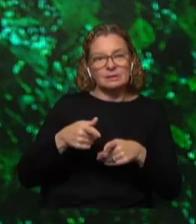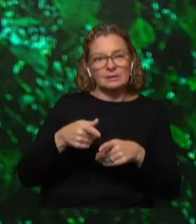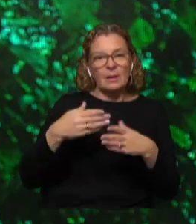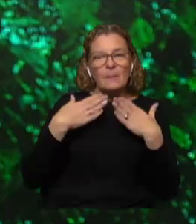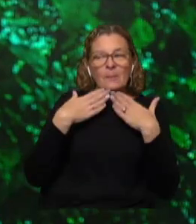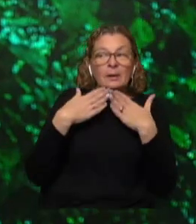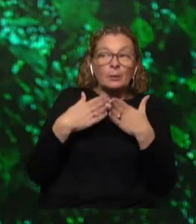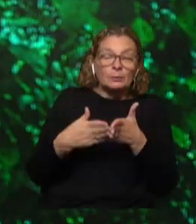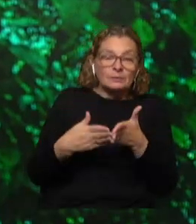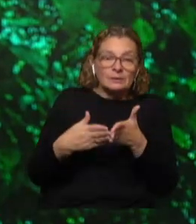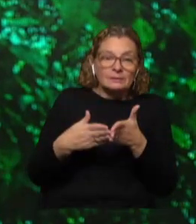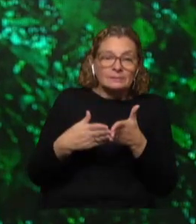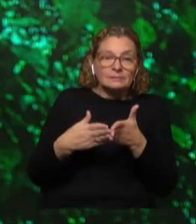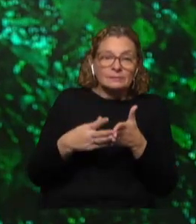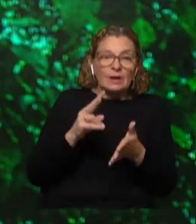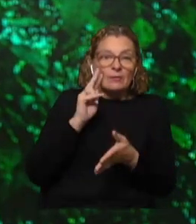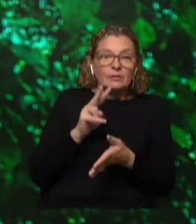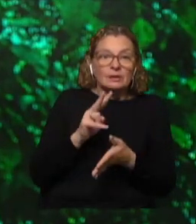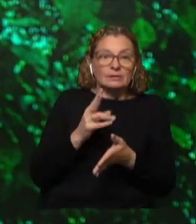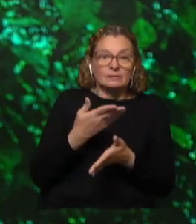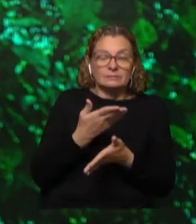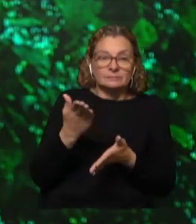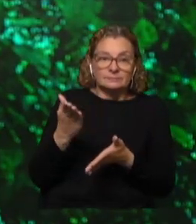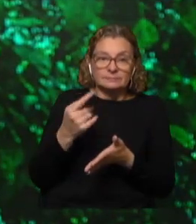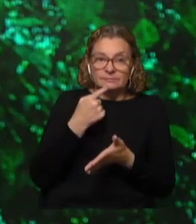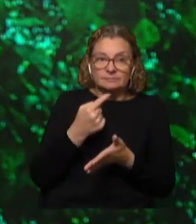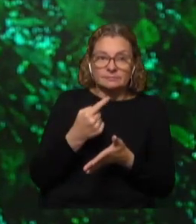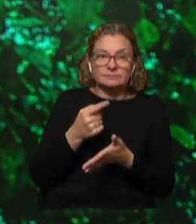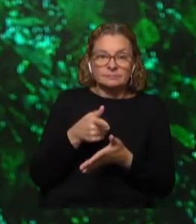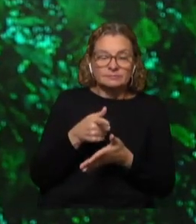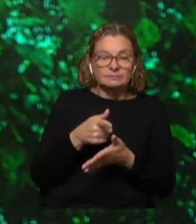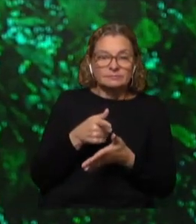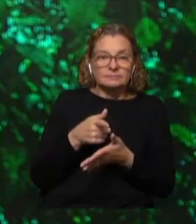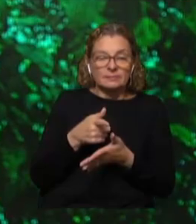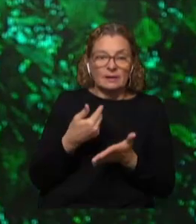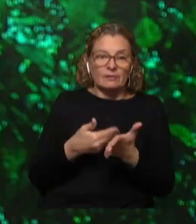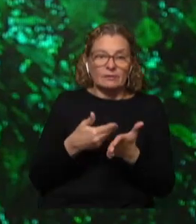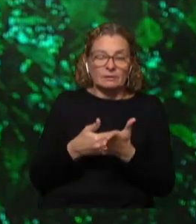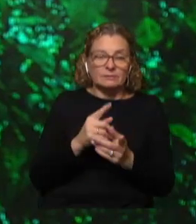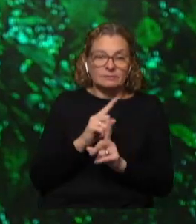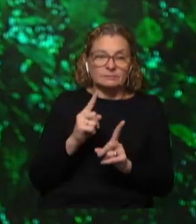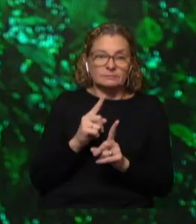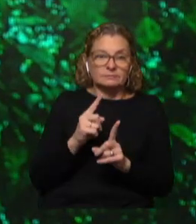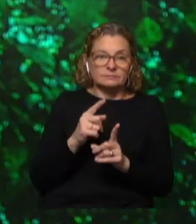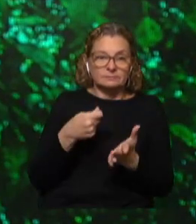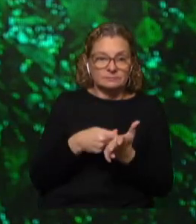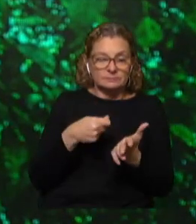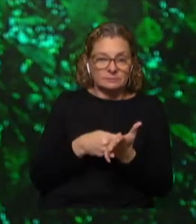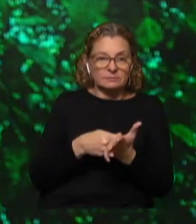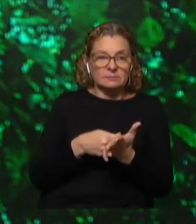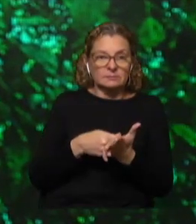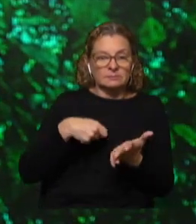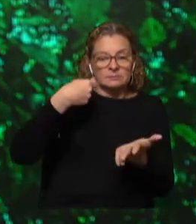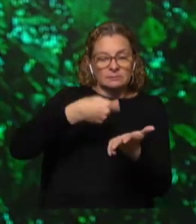pregunta... Quienes nos están viendo considerarán a ver si es insuficiente o no este dinero que va a tener